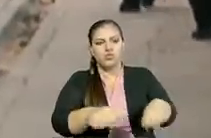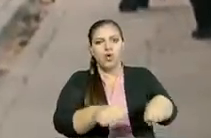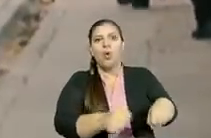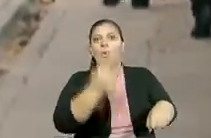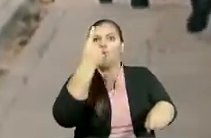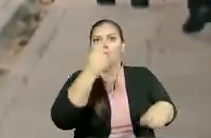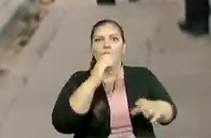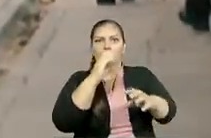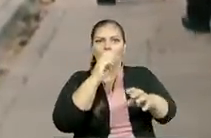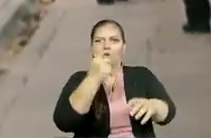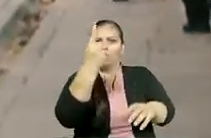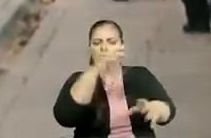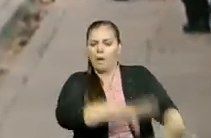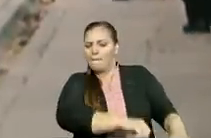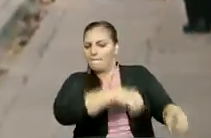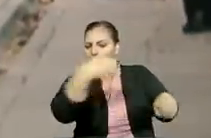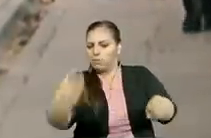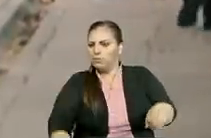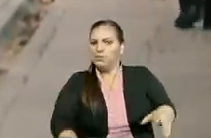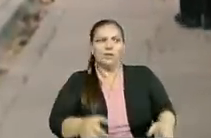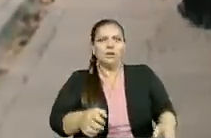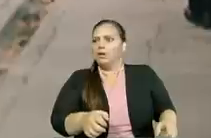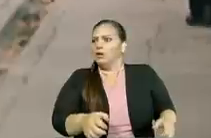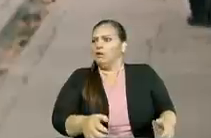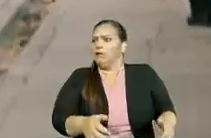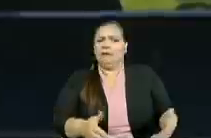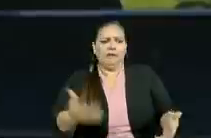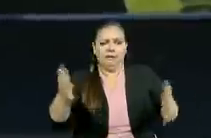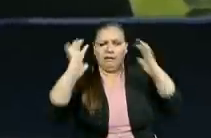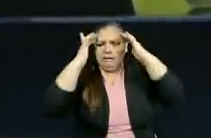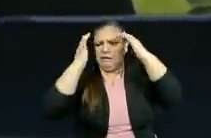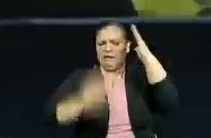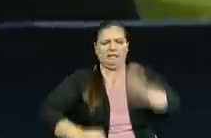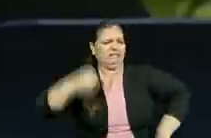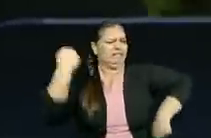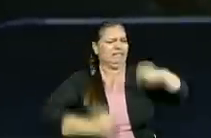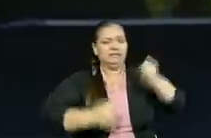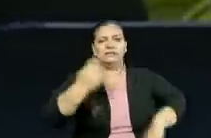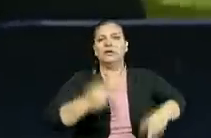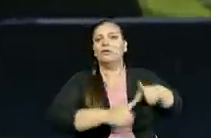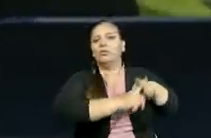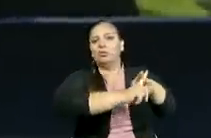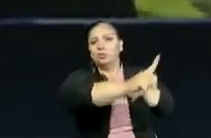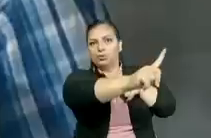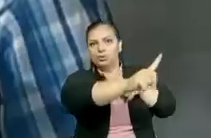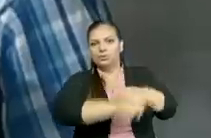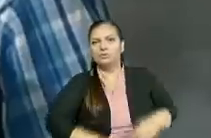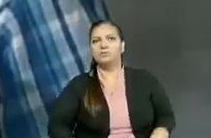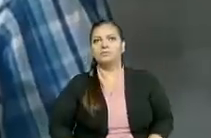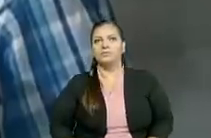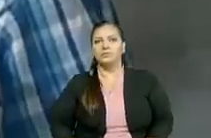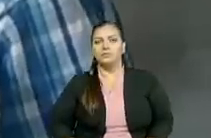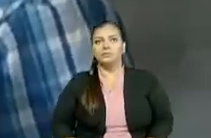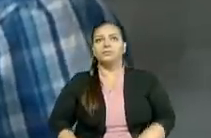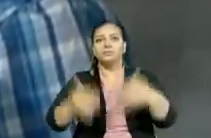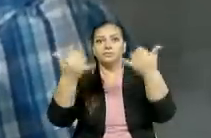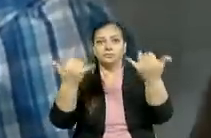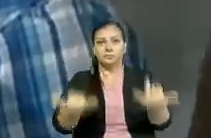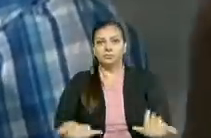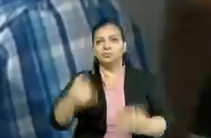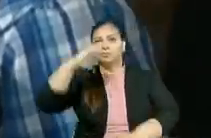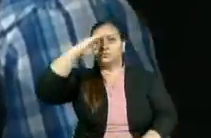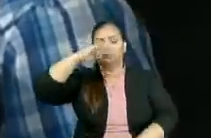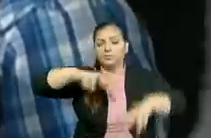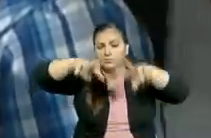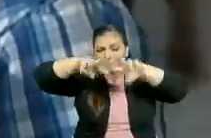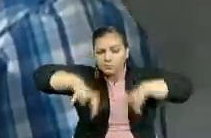asustados. Moradores del sector se preocuparon ante esa situación y dieron aviso a la policía. Pues con todos los equipos estamos trabajando